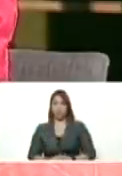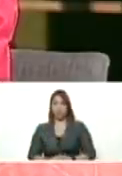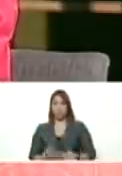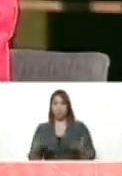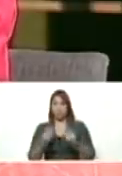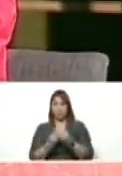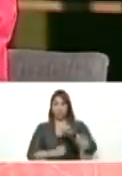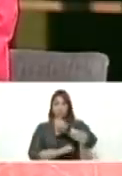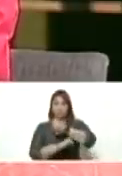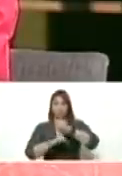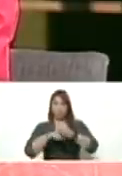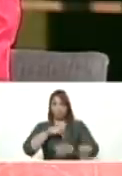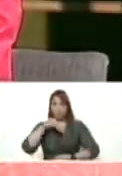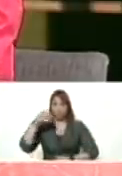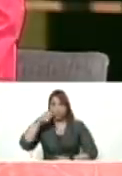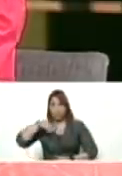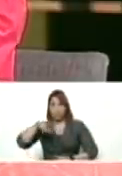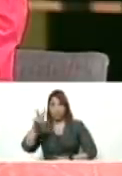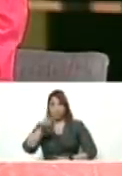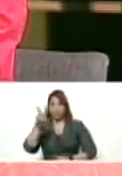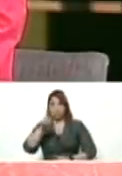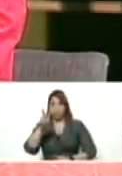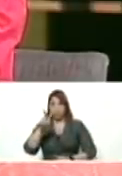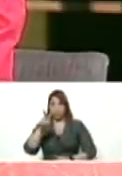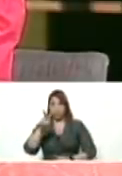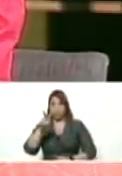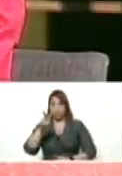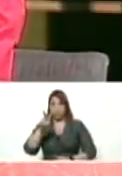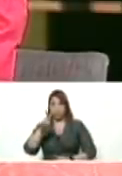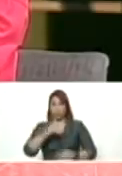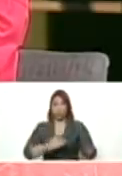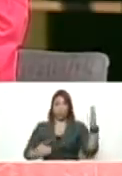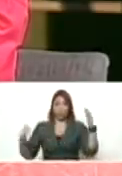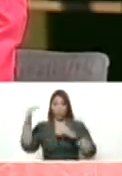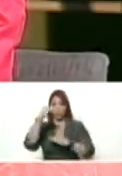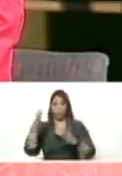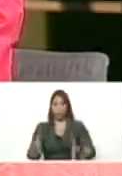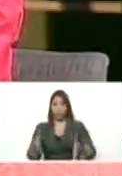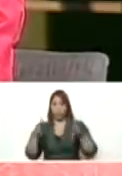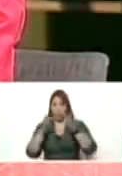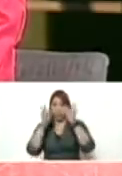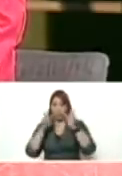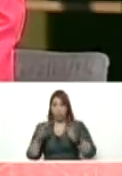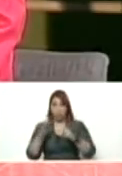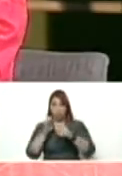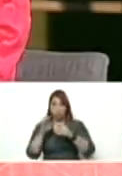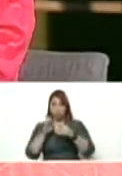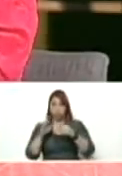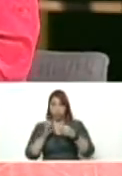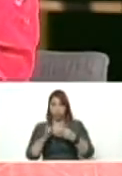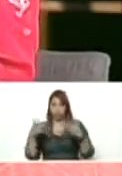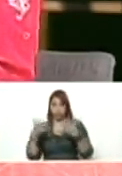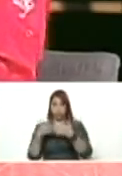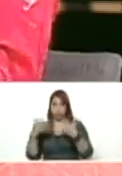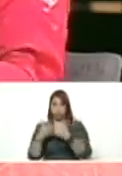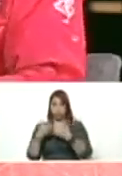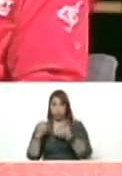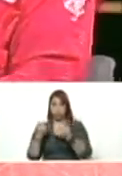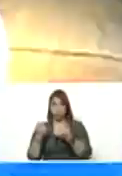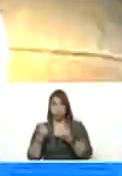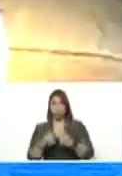base espiritual del pueblo venezolano trascender y ganar en forma estratégica esta guerra económica,